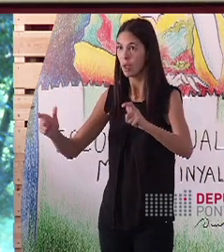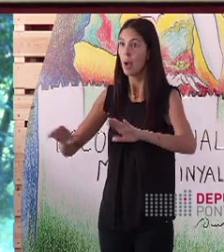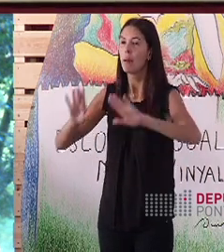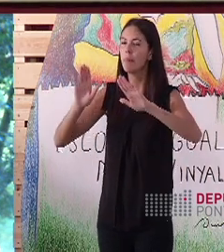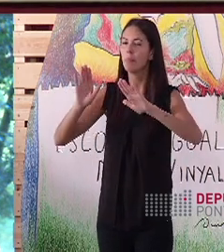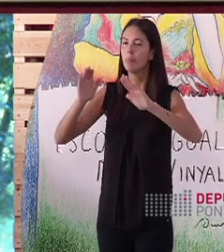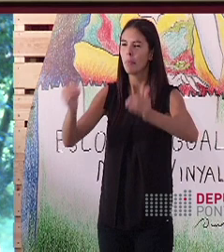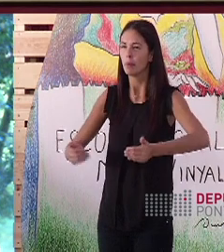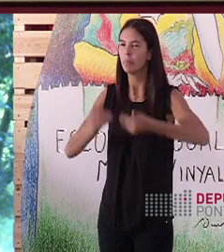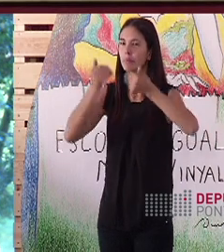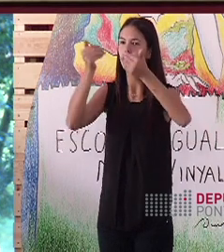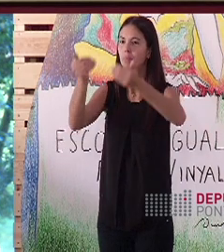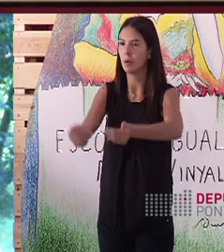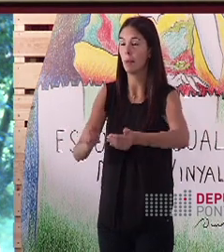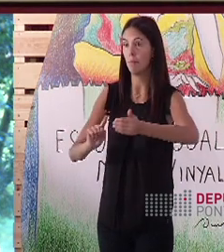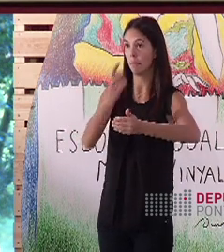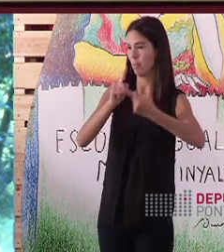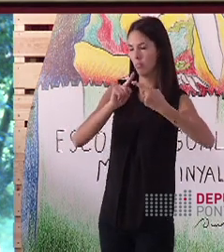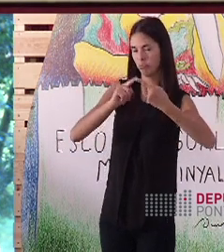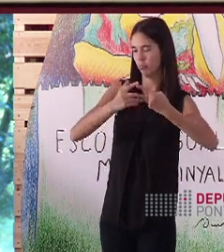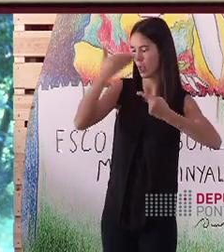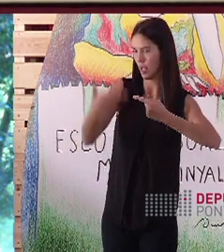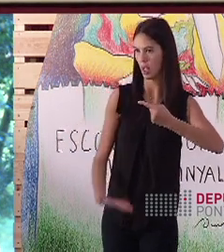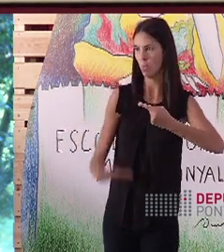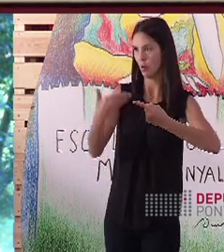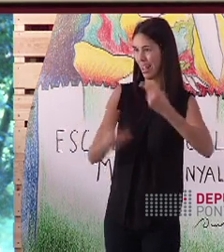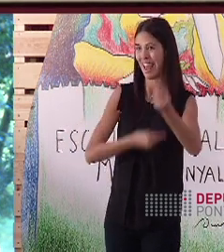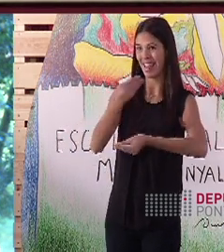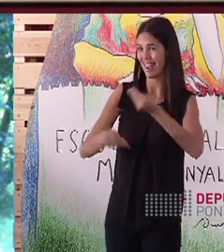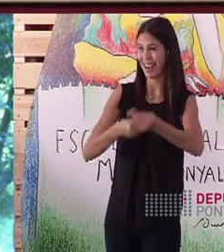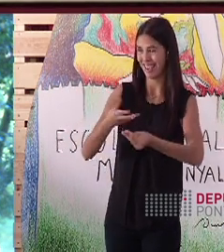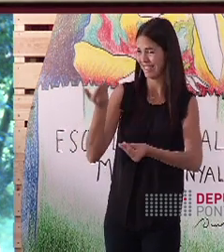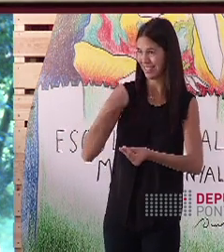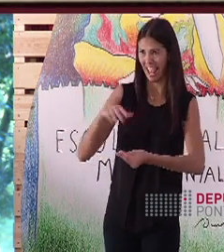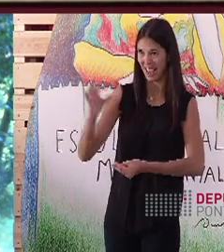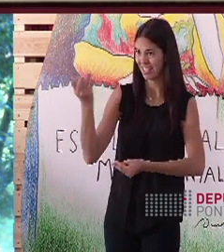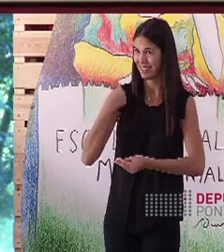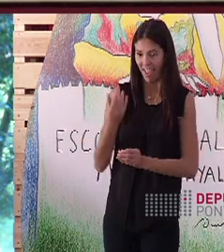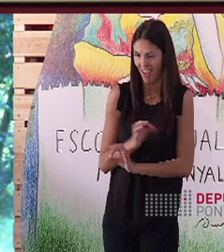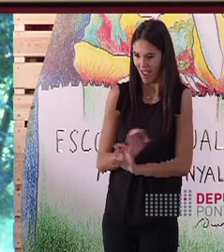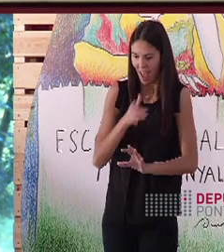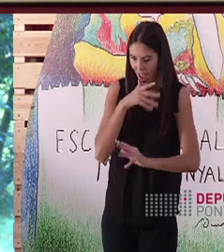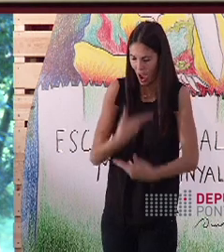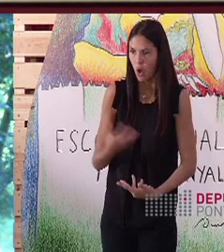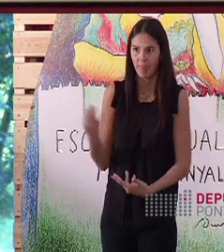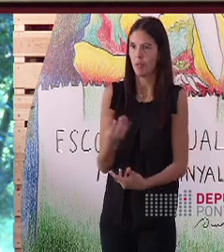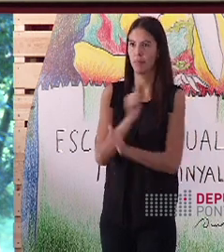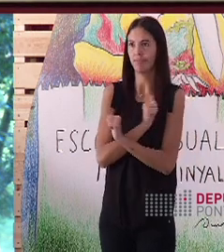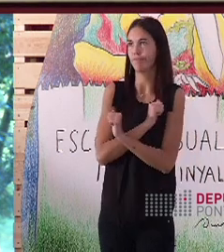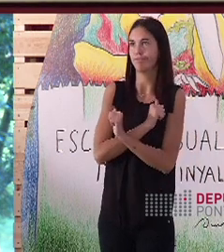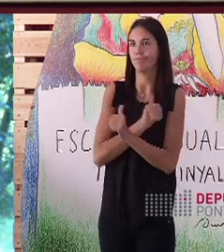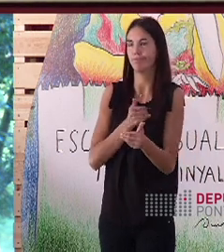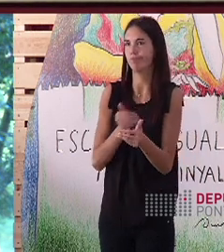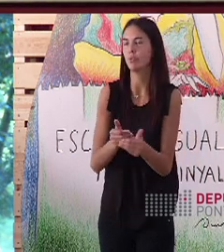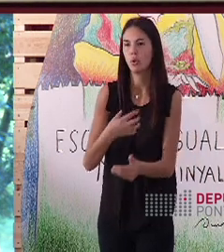más allá de esta primera medida, que es imprescindible y que hay que hacerla ya, ya, sin esperar más,